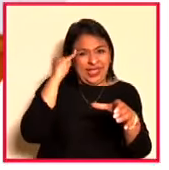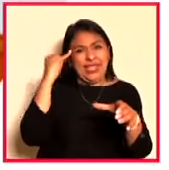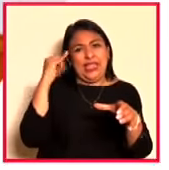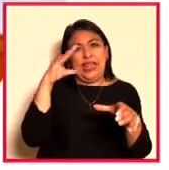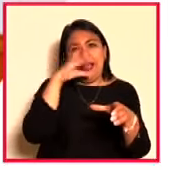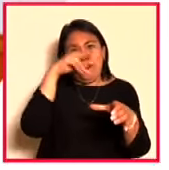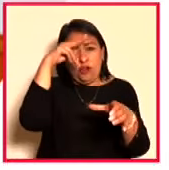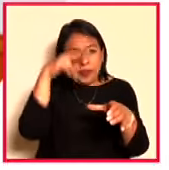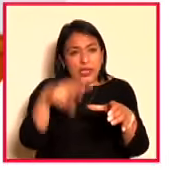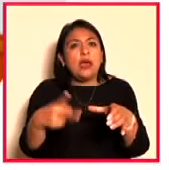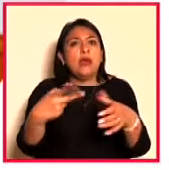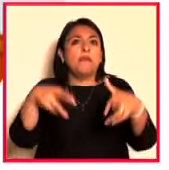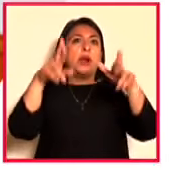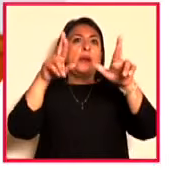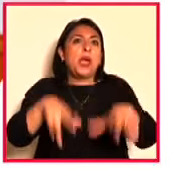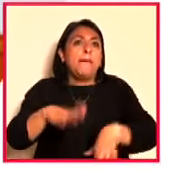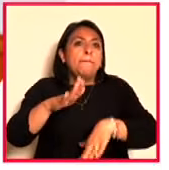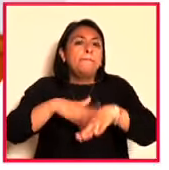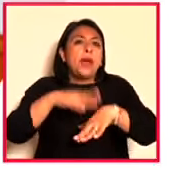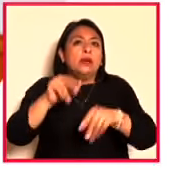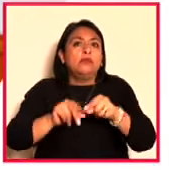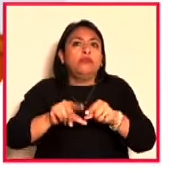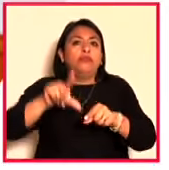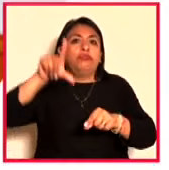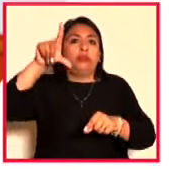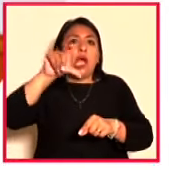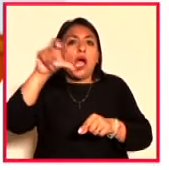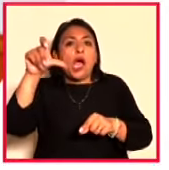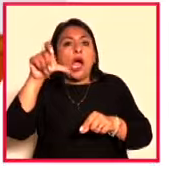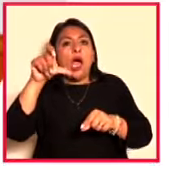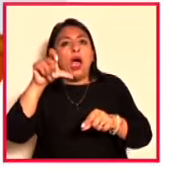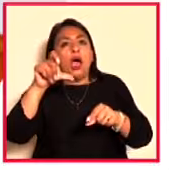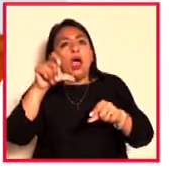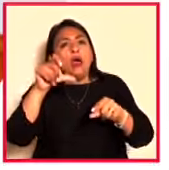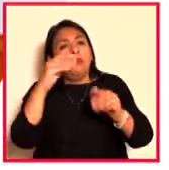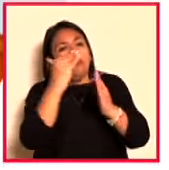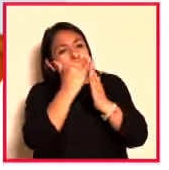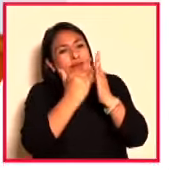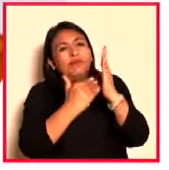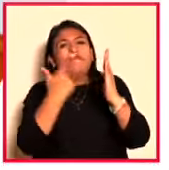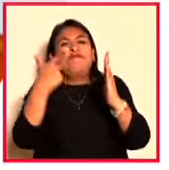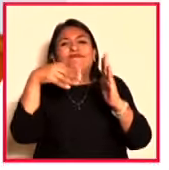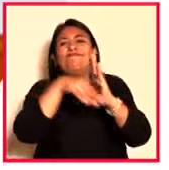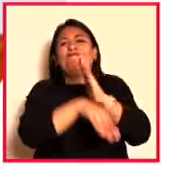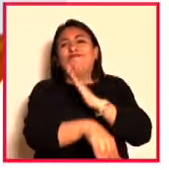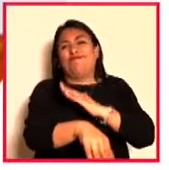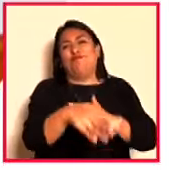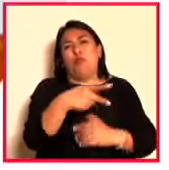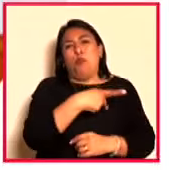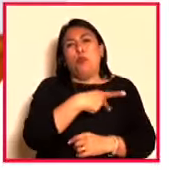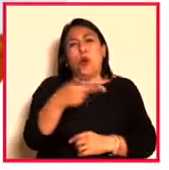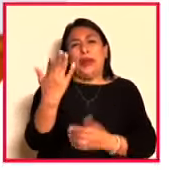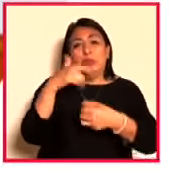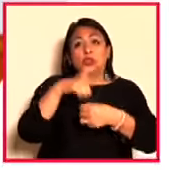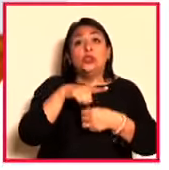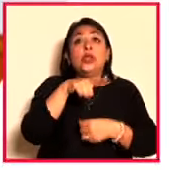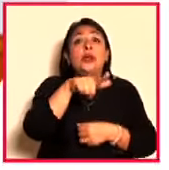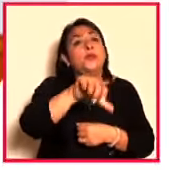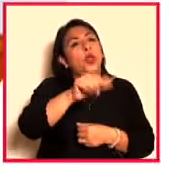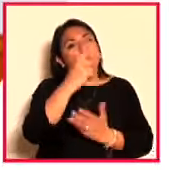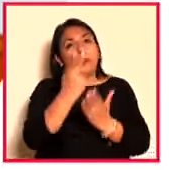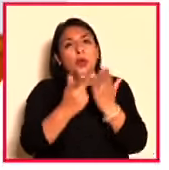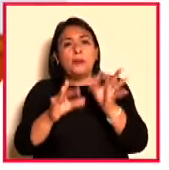la que representa mayores niveles en los indicadores de carencia social. Otro programa muy importante es el